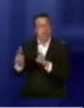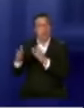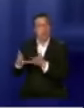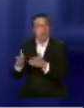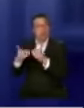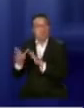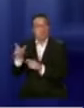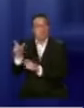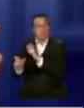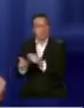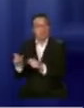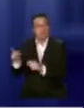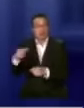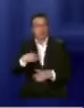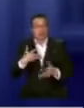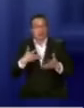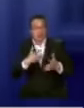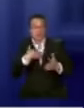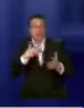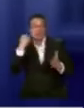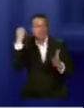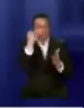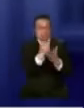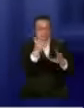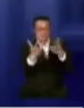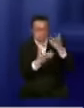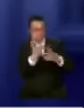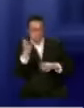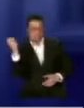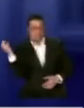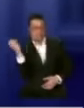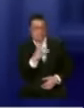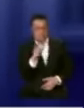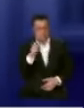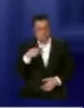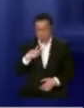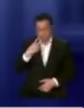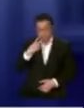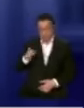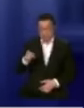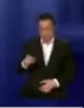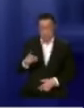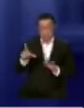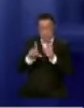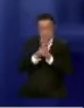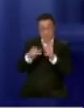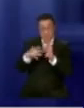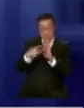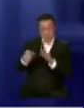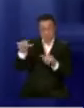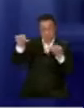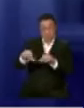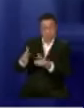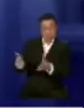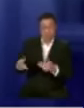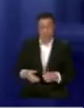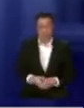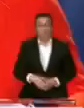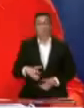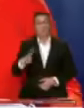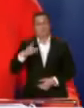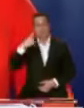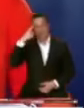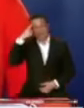persona por un intento frustrado de homicidio, y claramente esa persona, para mí al menos, es un delincuente. Creo